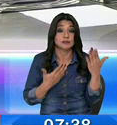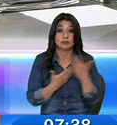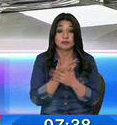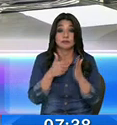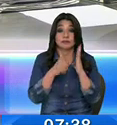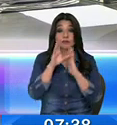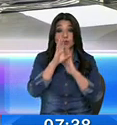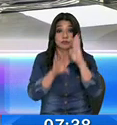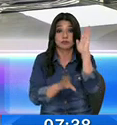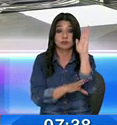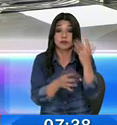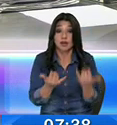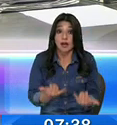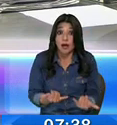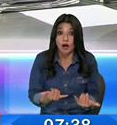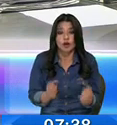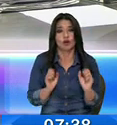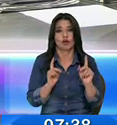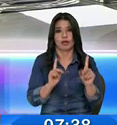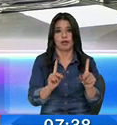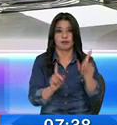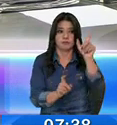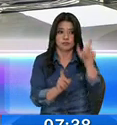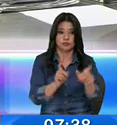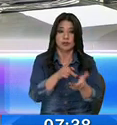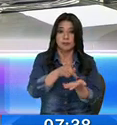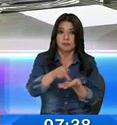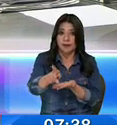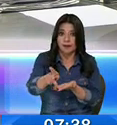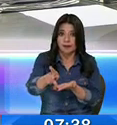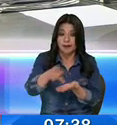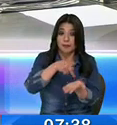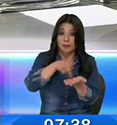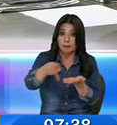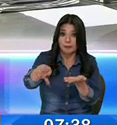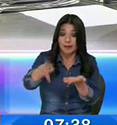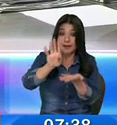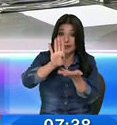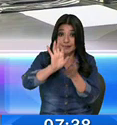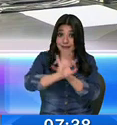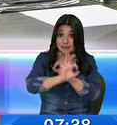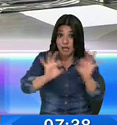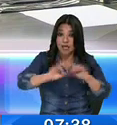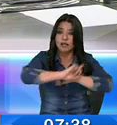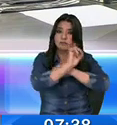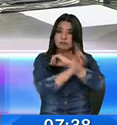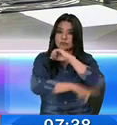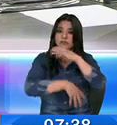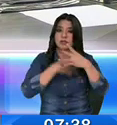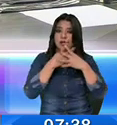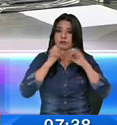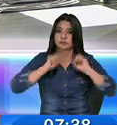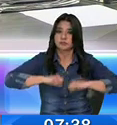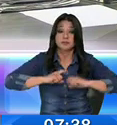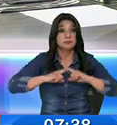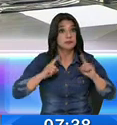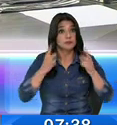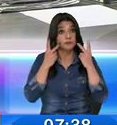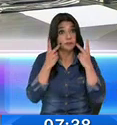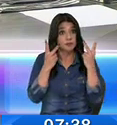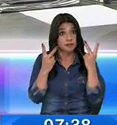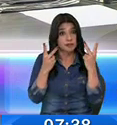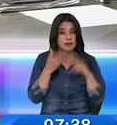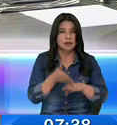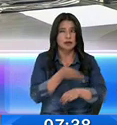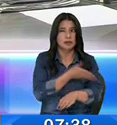ahora se penalice inclusive con cárcel al empleador que no cumple con las obligaciones pero miremos entonces antes